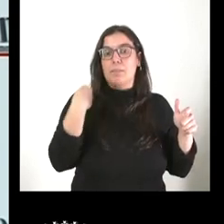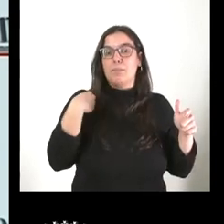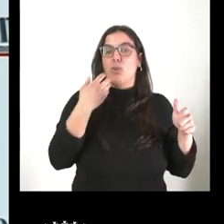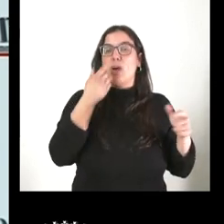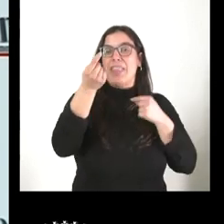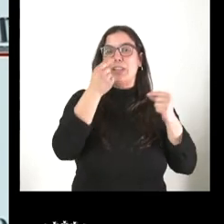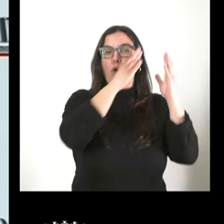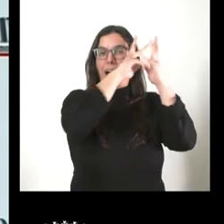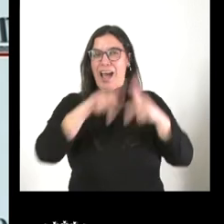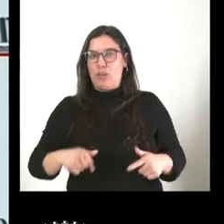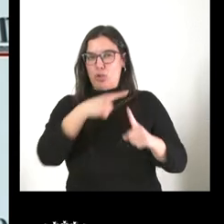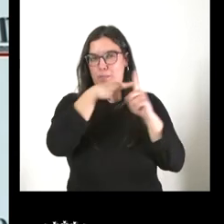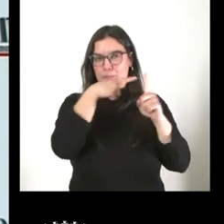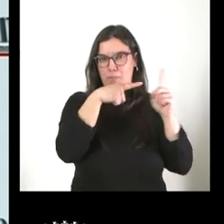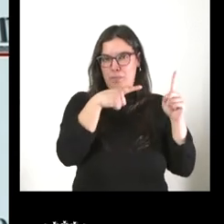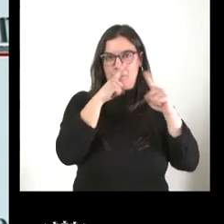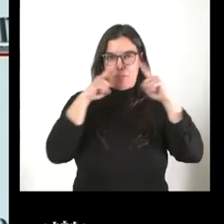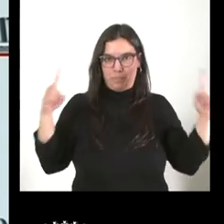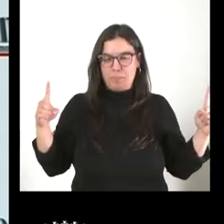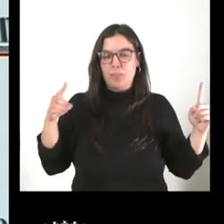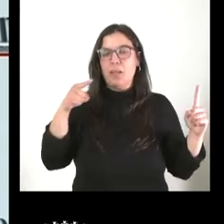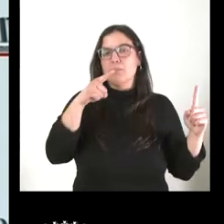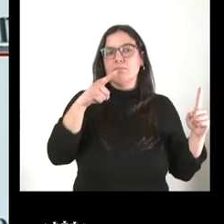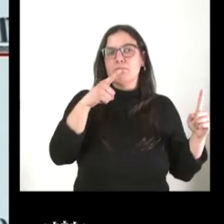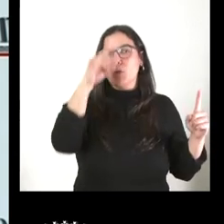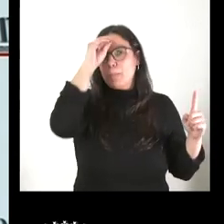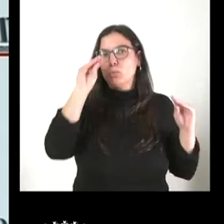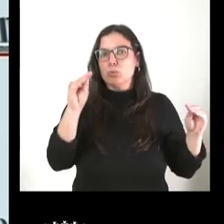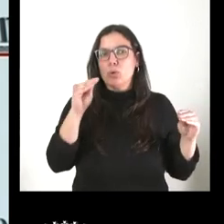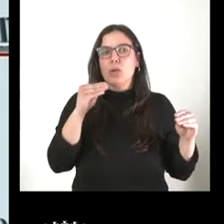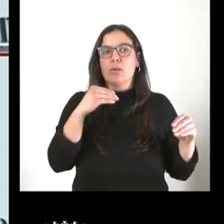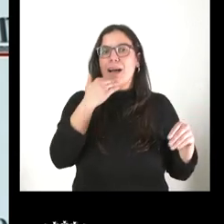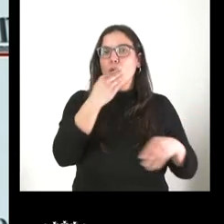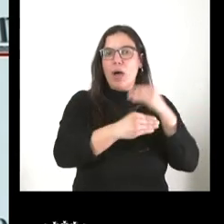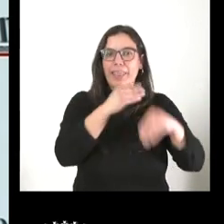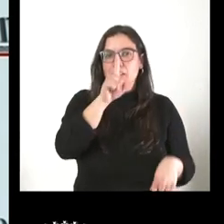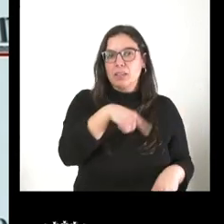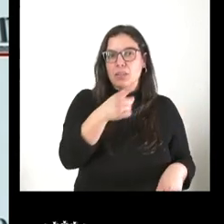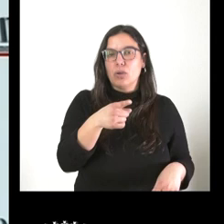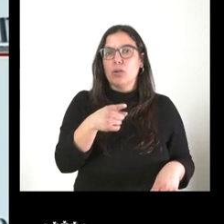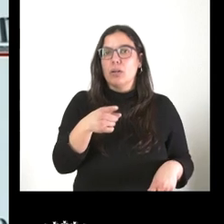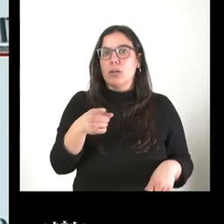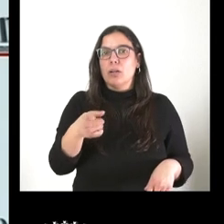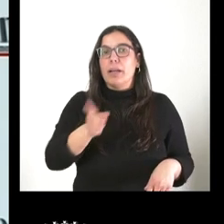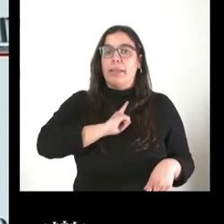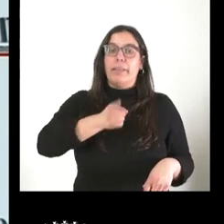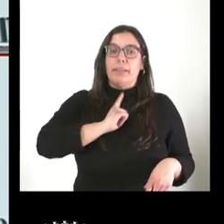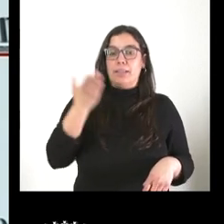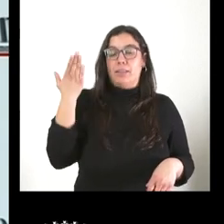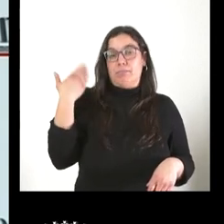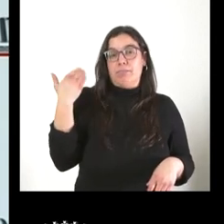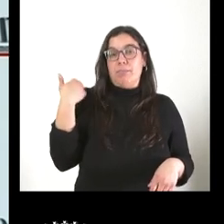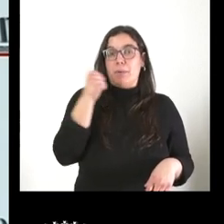que como lo interpreta esto y si va a hacer algo al respecto aparte de decir que nos quiere mucho como ya dijo la